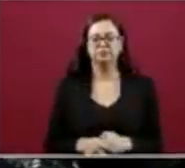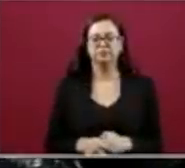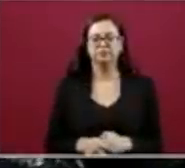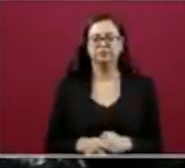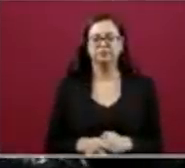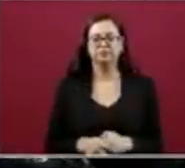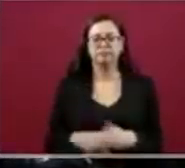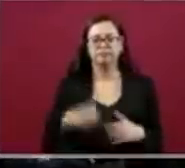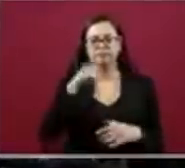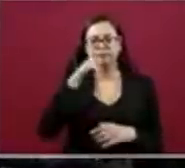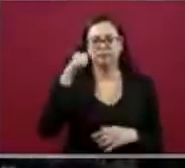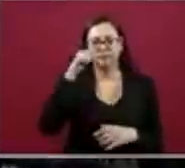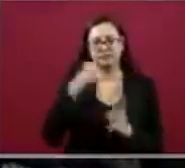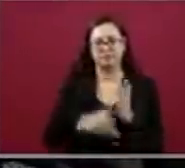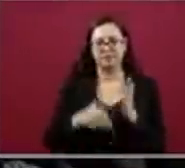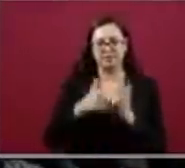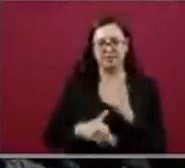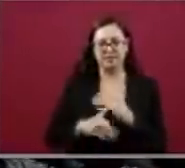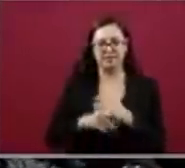ayer pendientes.